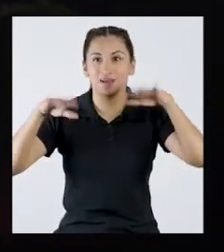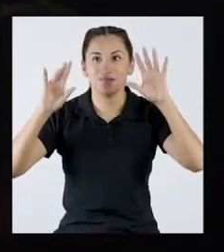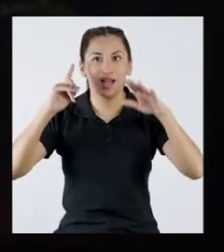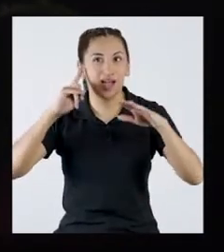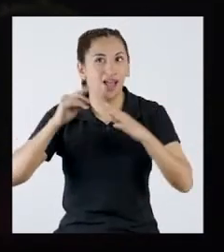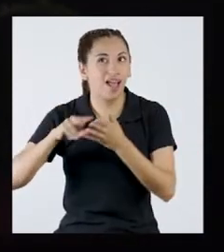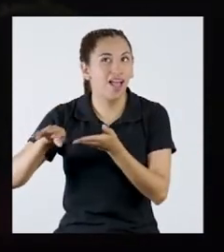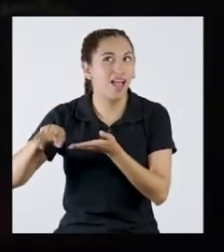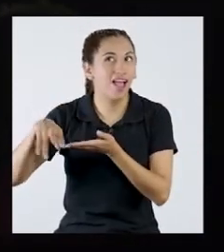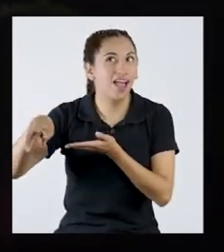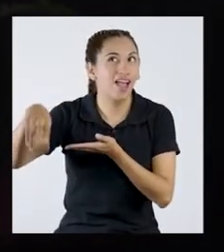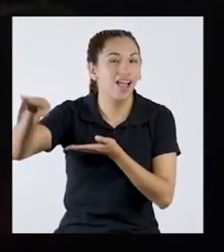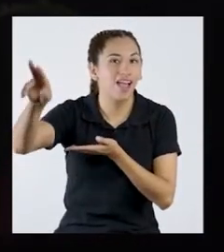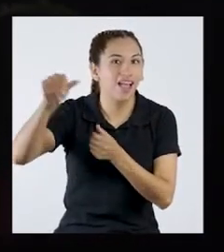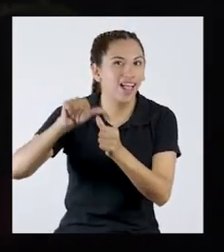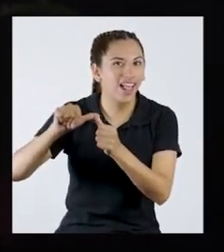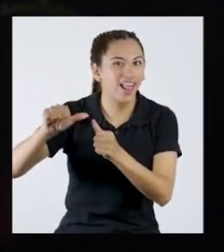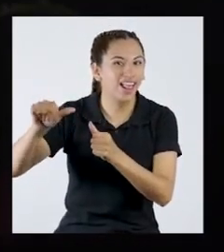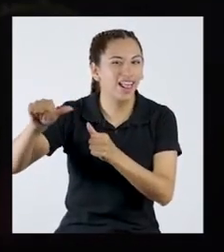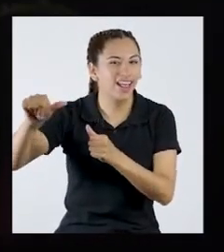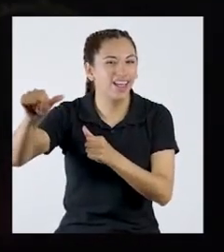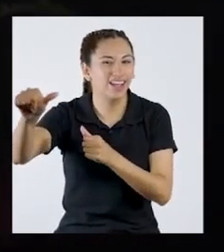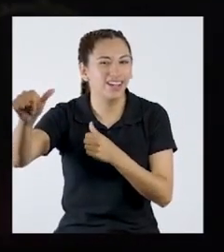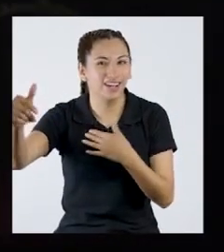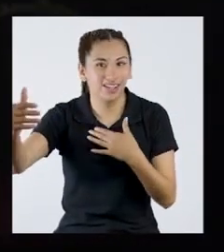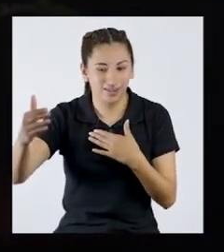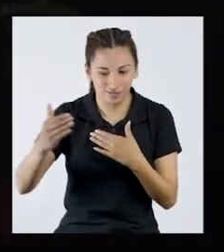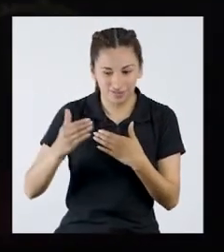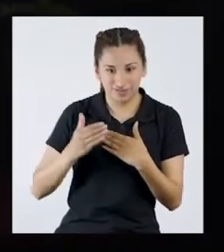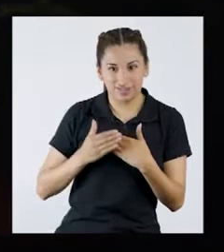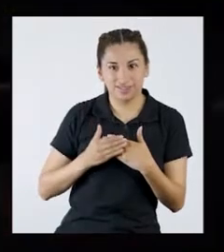lejos, se acerca a mí.